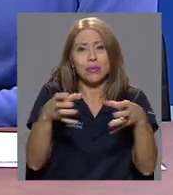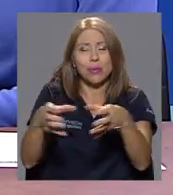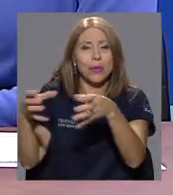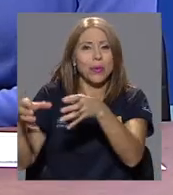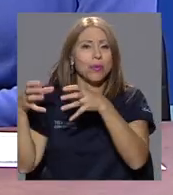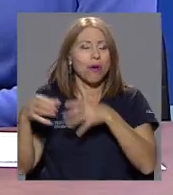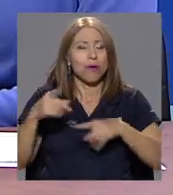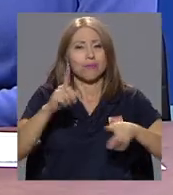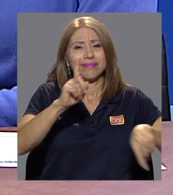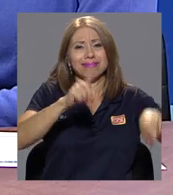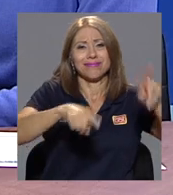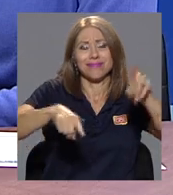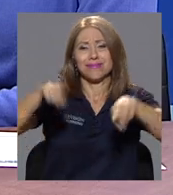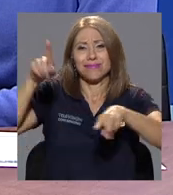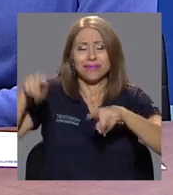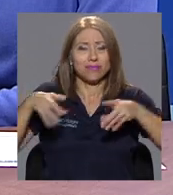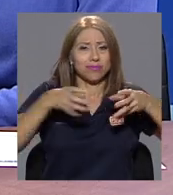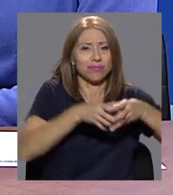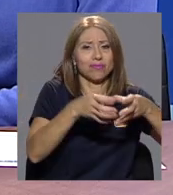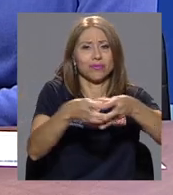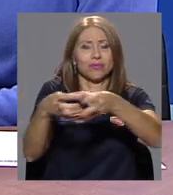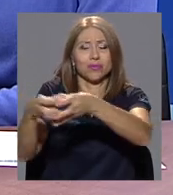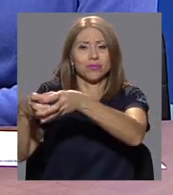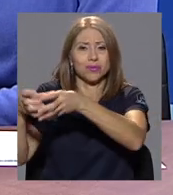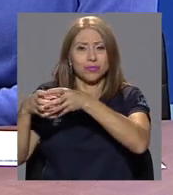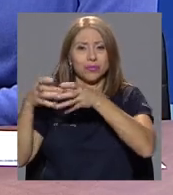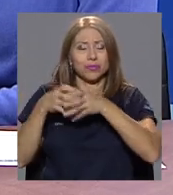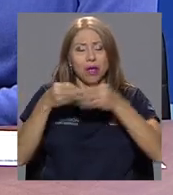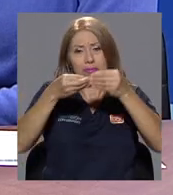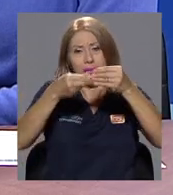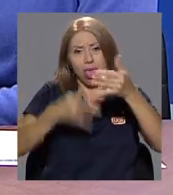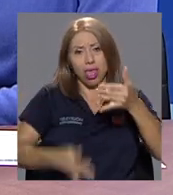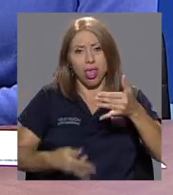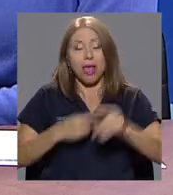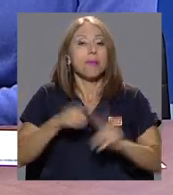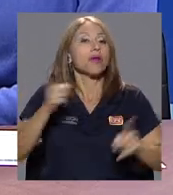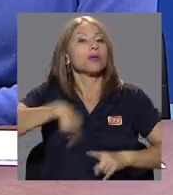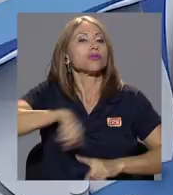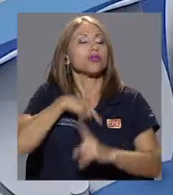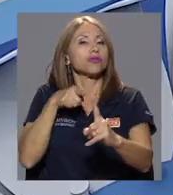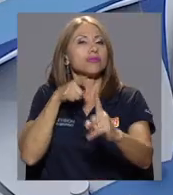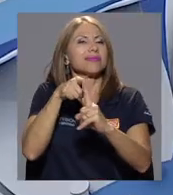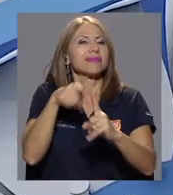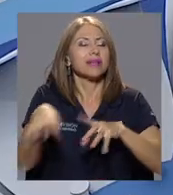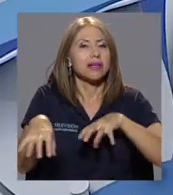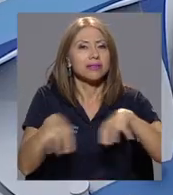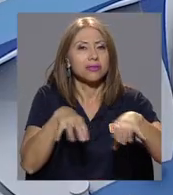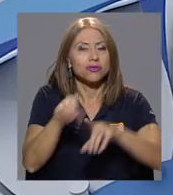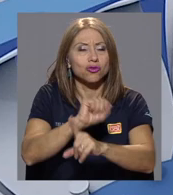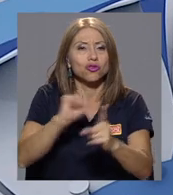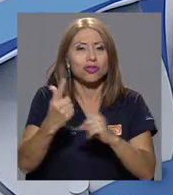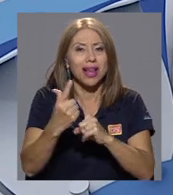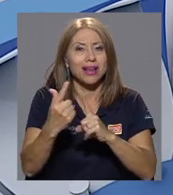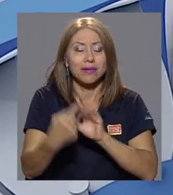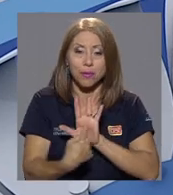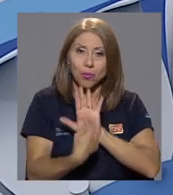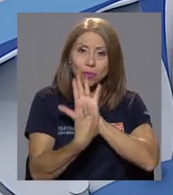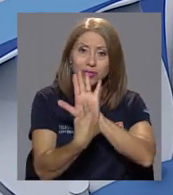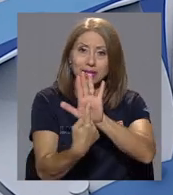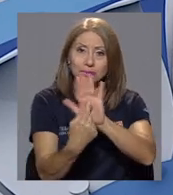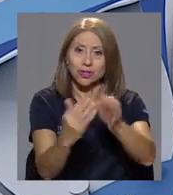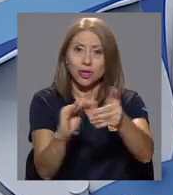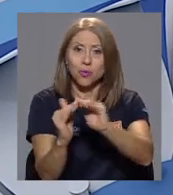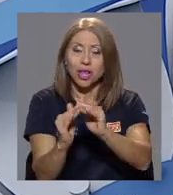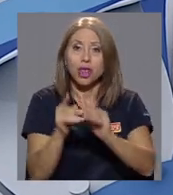una gran variedad de ensambles pero parte de nuestra misión es precisamente la acción social wta que es proyectarnos a la comunidad nosotros